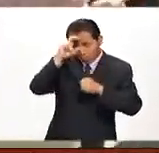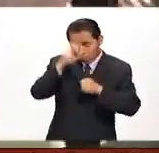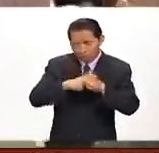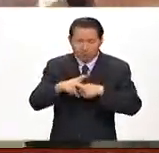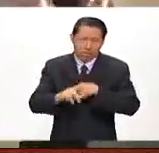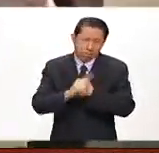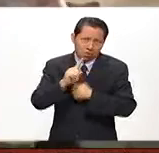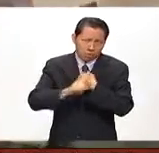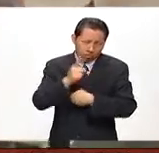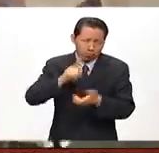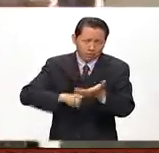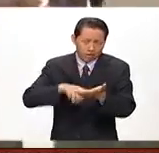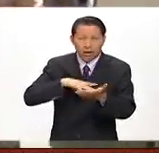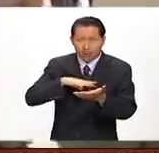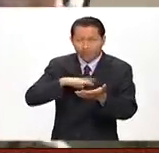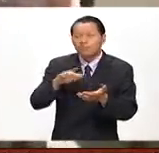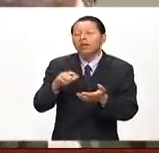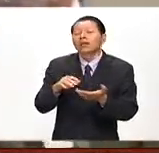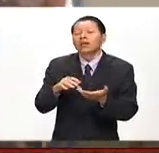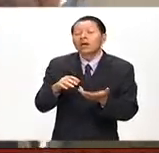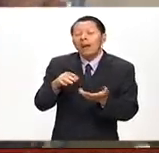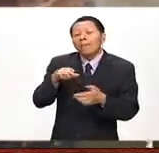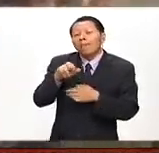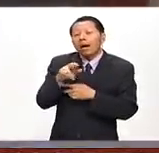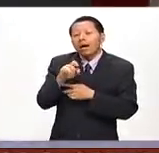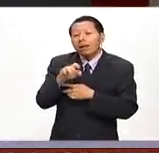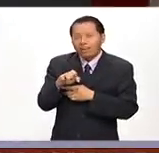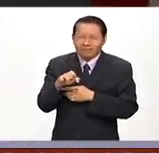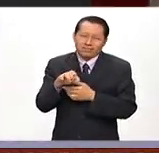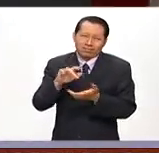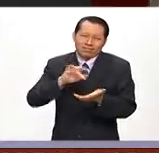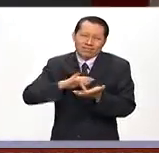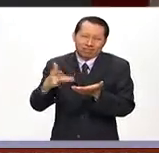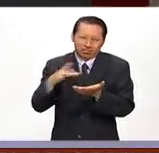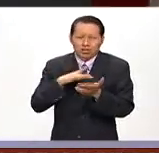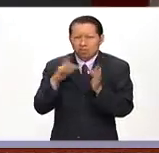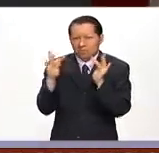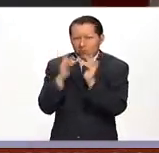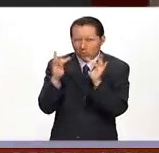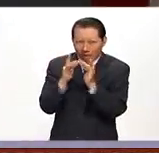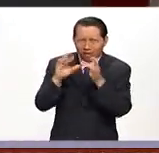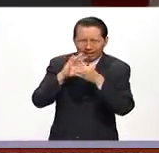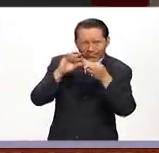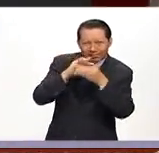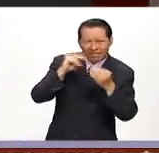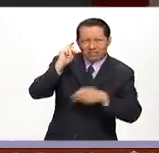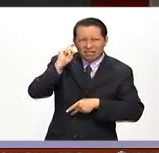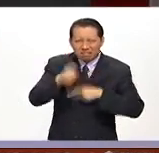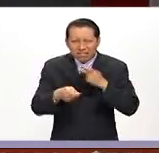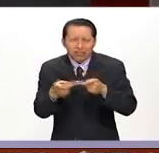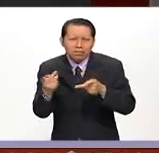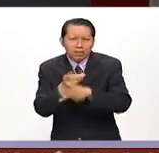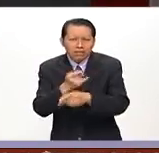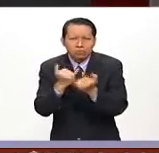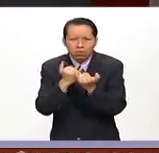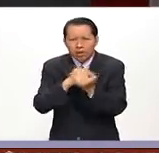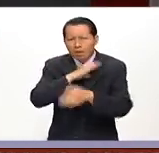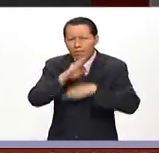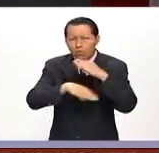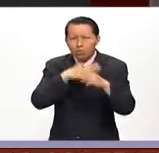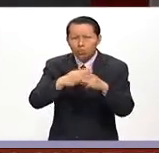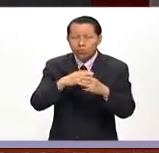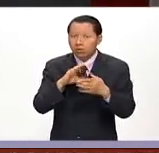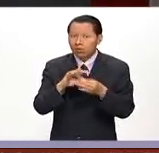Muy bien, Arlene Ramírez Uresti, como siempre es un gusto que estés con nosotros aquí en México al Día explicándonos estos acontecimientos en el mundo,